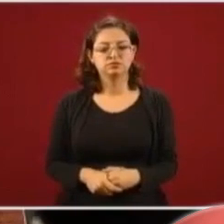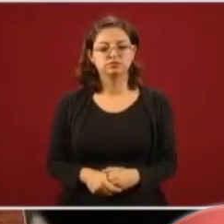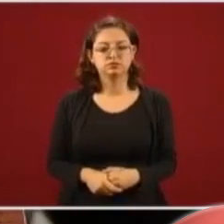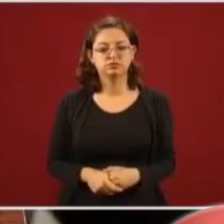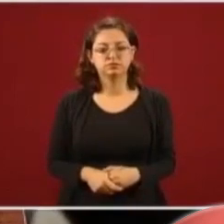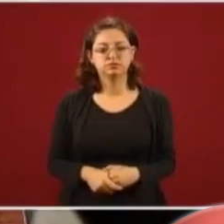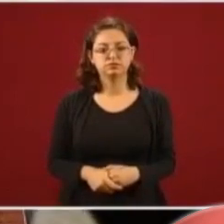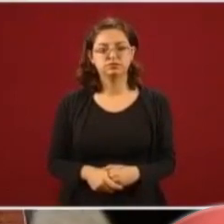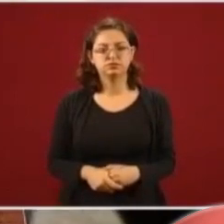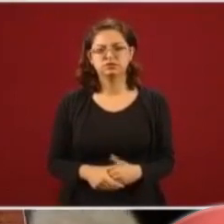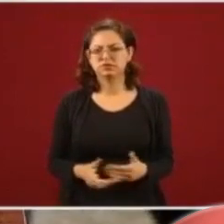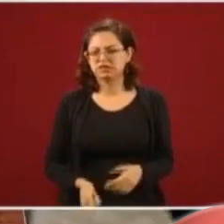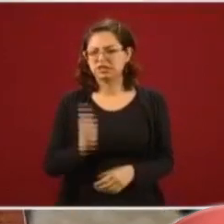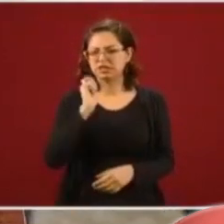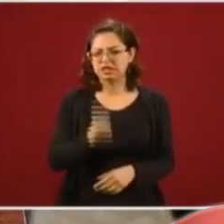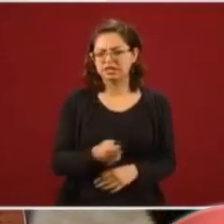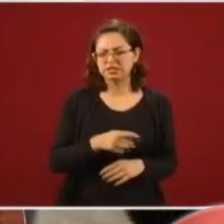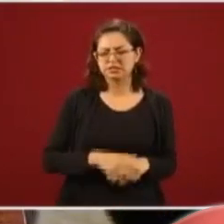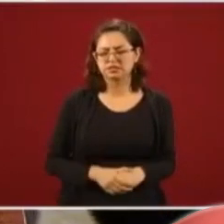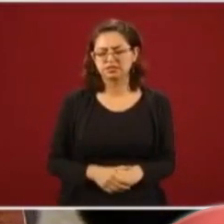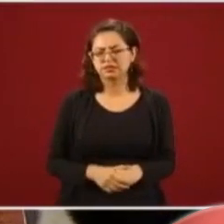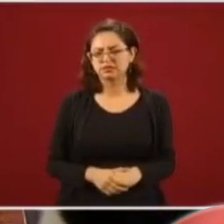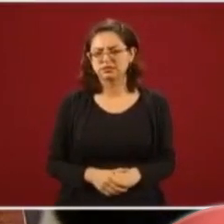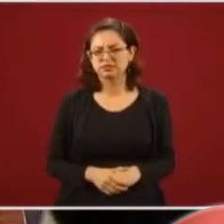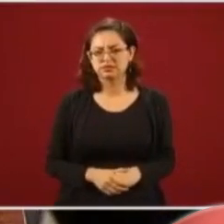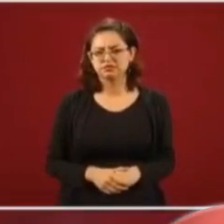¿Qué fue? Sí.